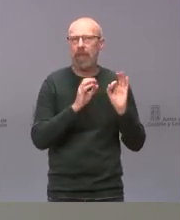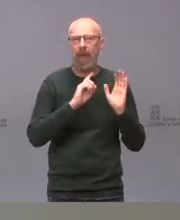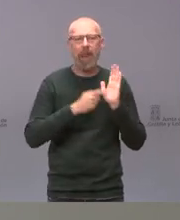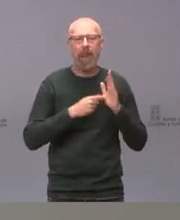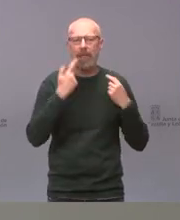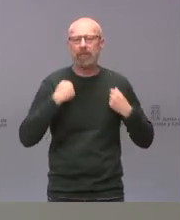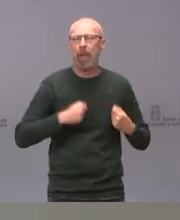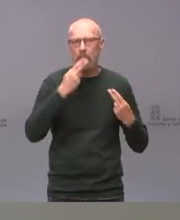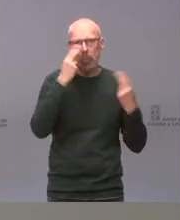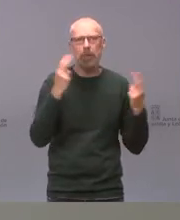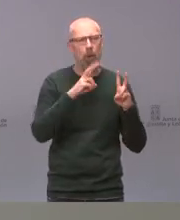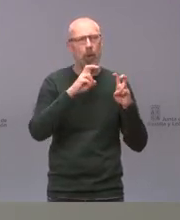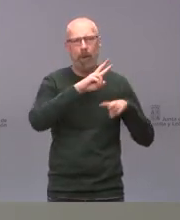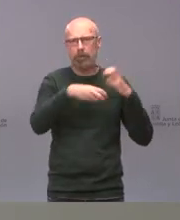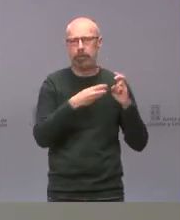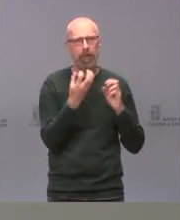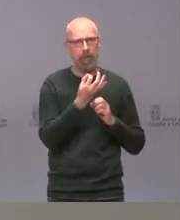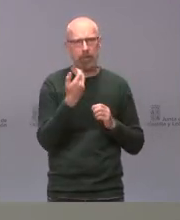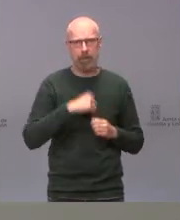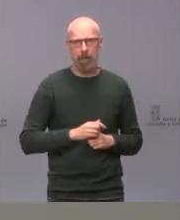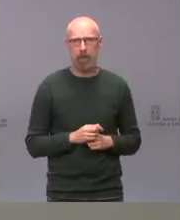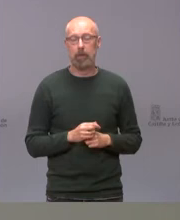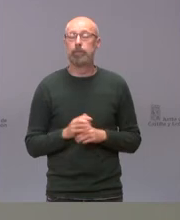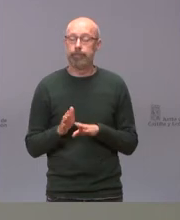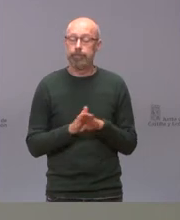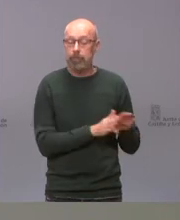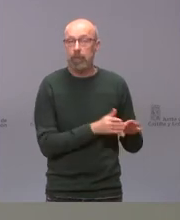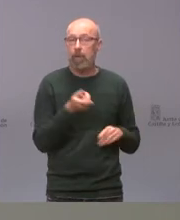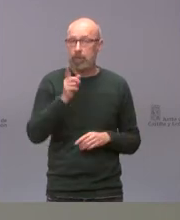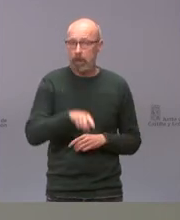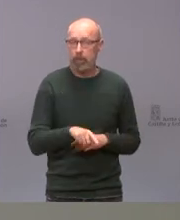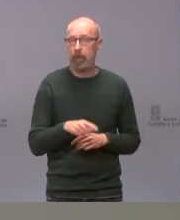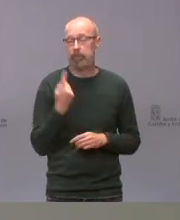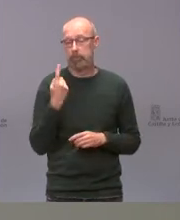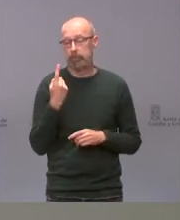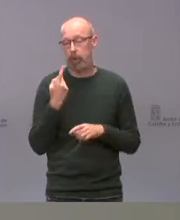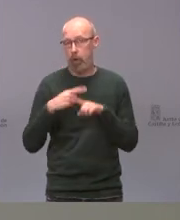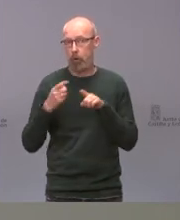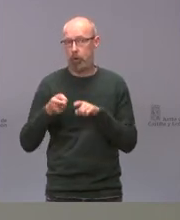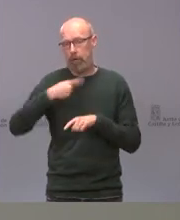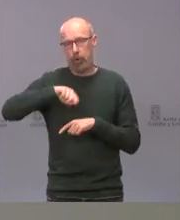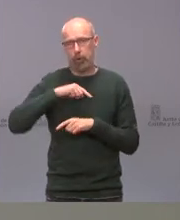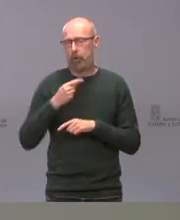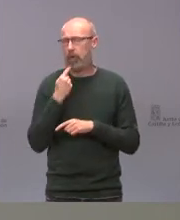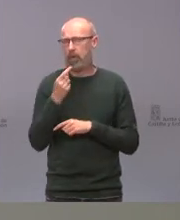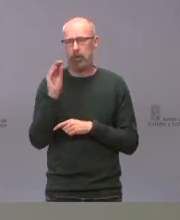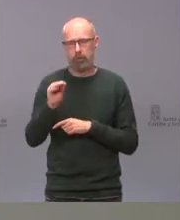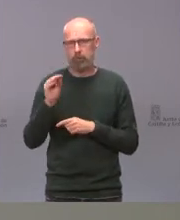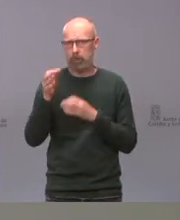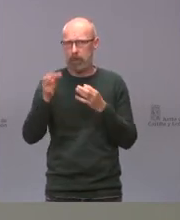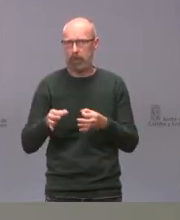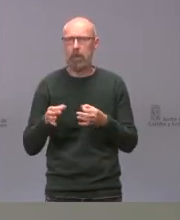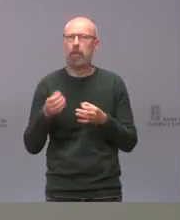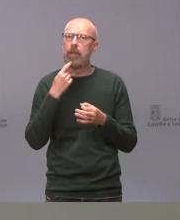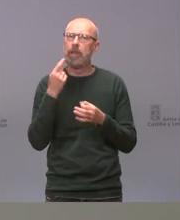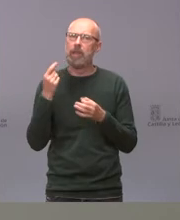pública. Por otra parte, es verdad que otra de las cosas que hemos defendido es la unidad de criterio a la hora de actuar en esta nueva